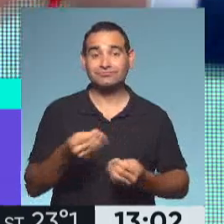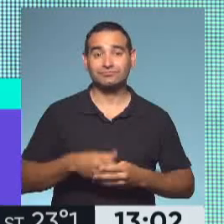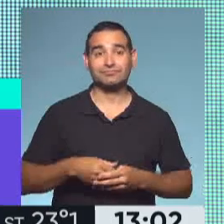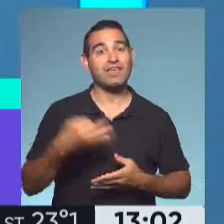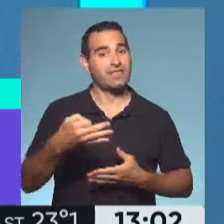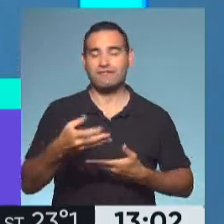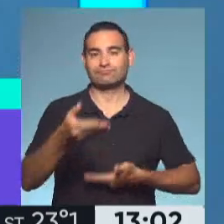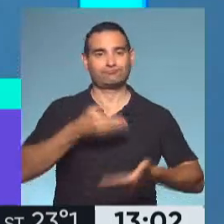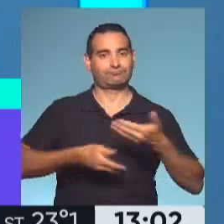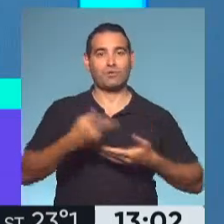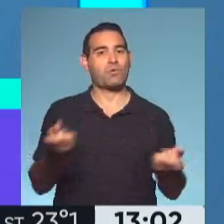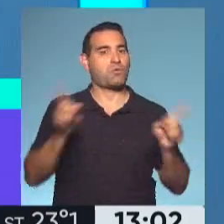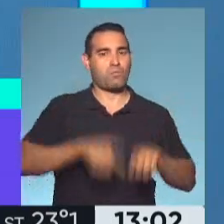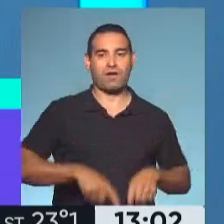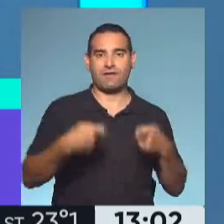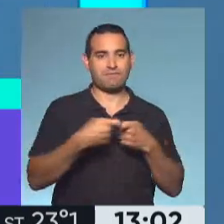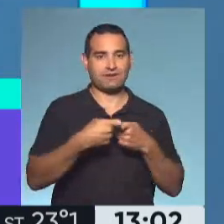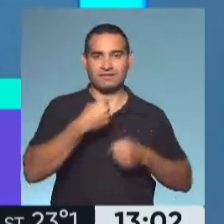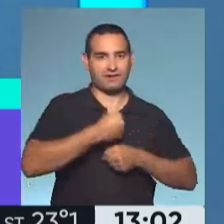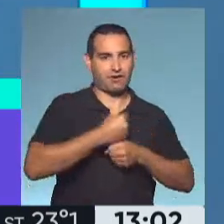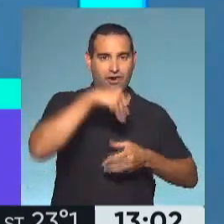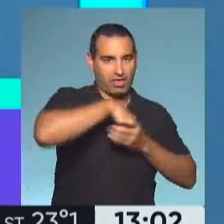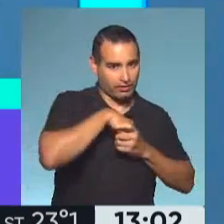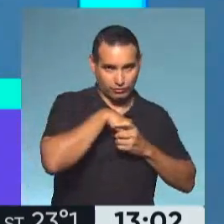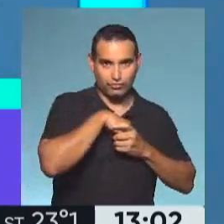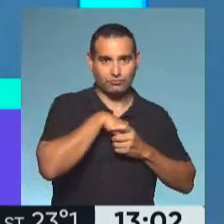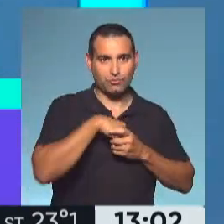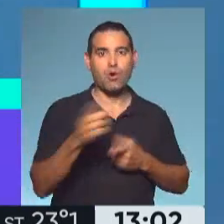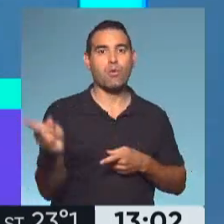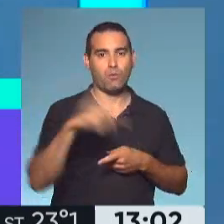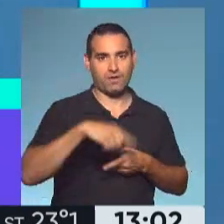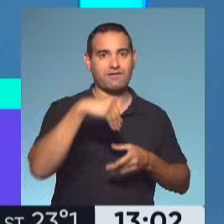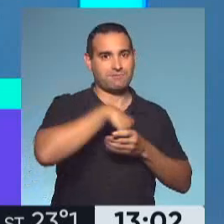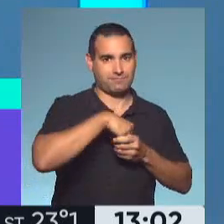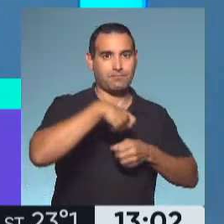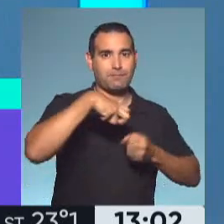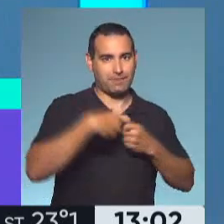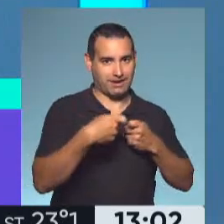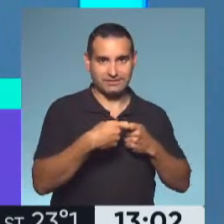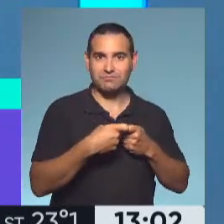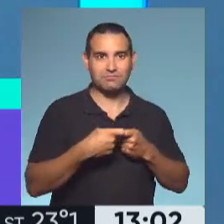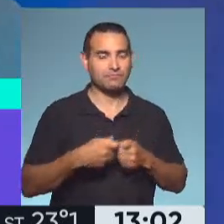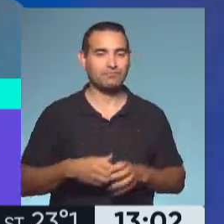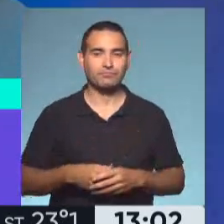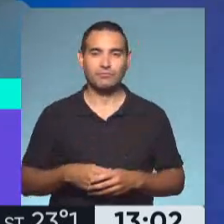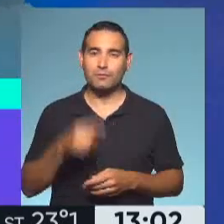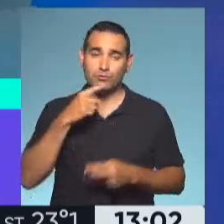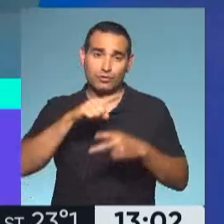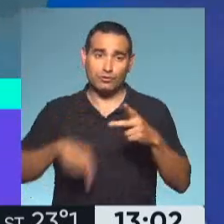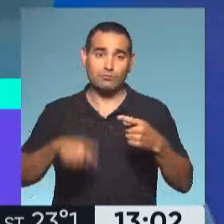Claro. Volvés a las condiciones normales, volvés a la empresa sin que suceda absolutamente nada. Ahora, dos cuestiones.